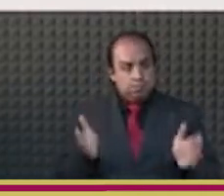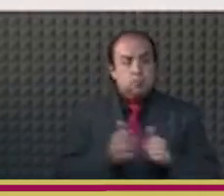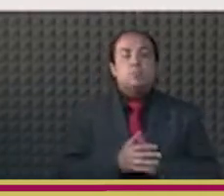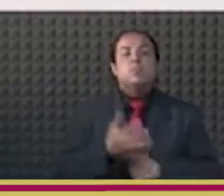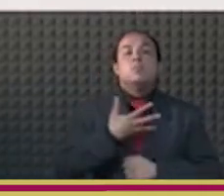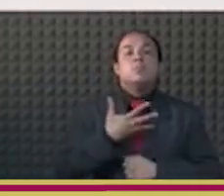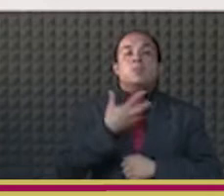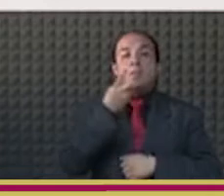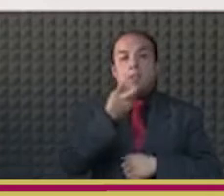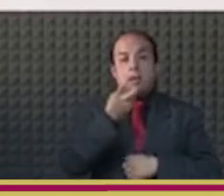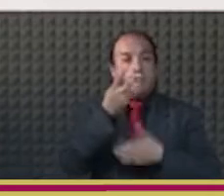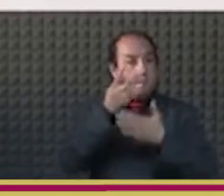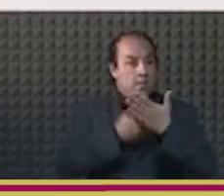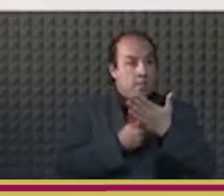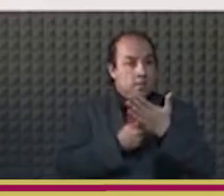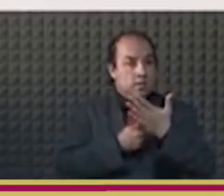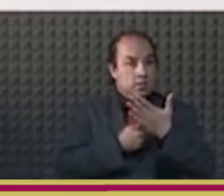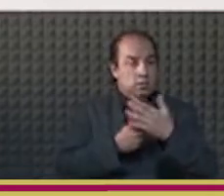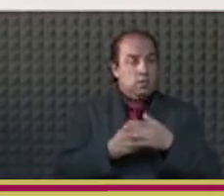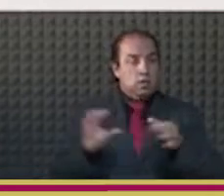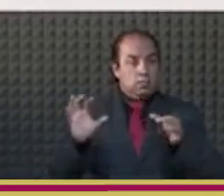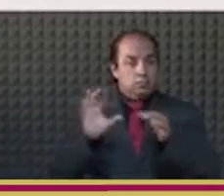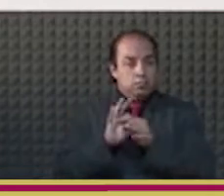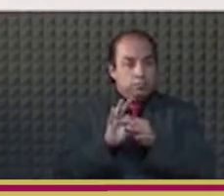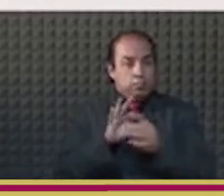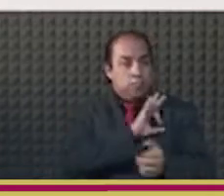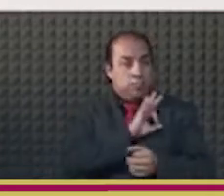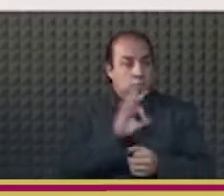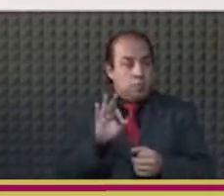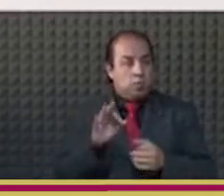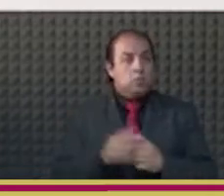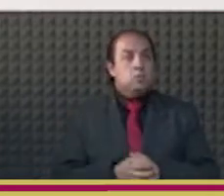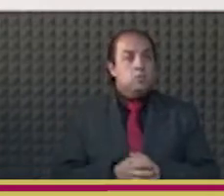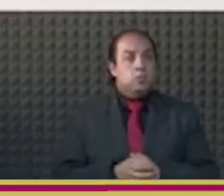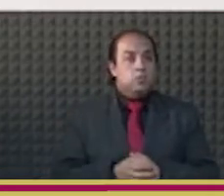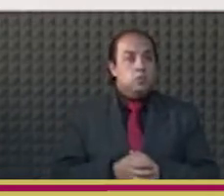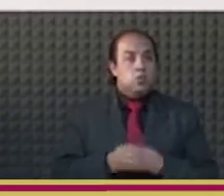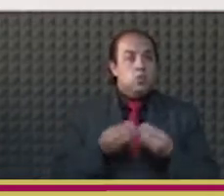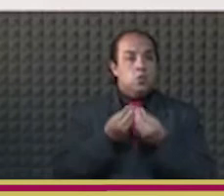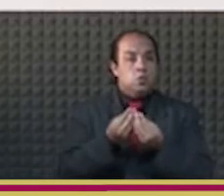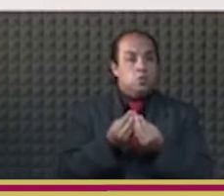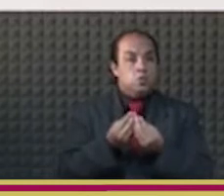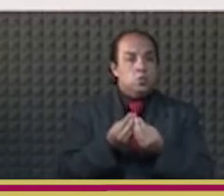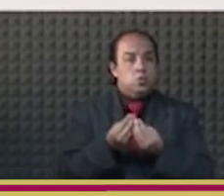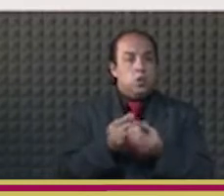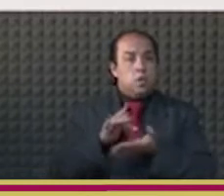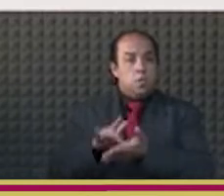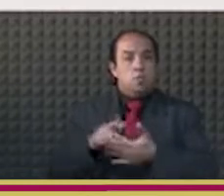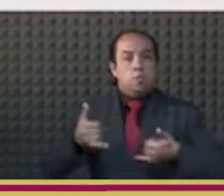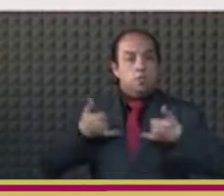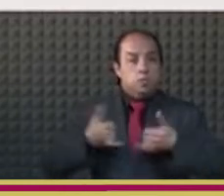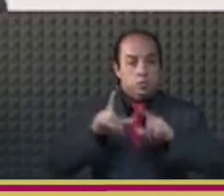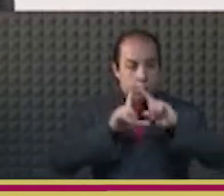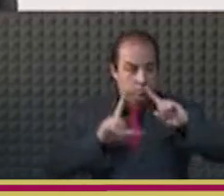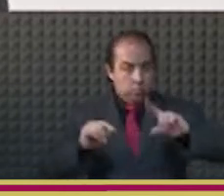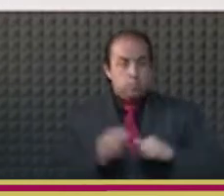manteniendo este esquema de articulación para hacer factible el ir todos juntos por nuestros jóvenes en todo el